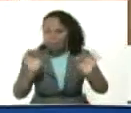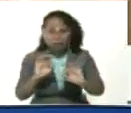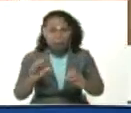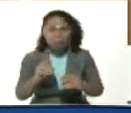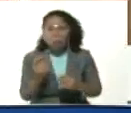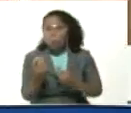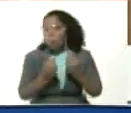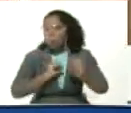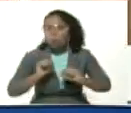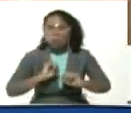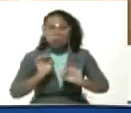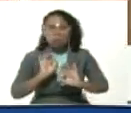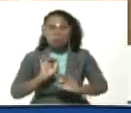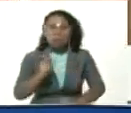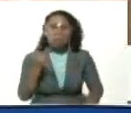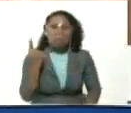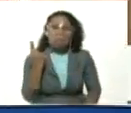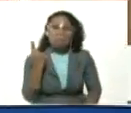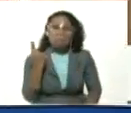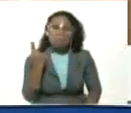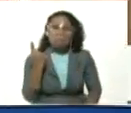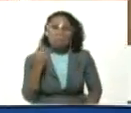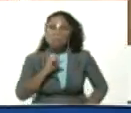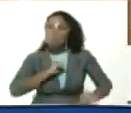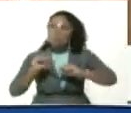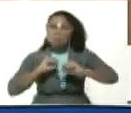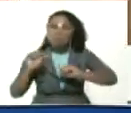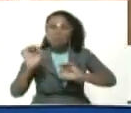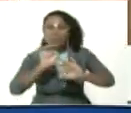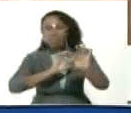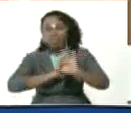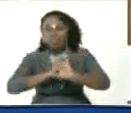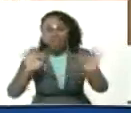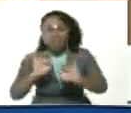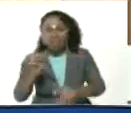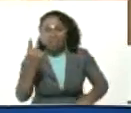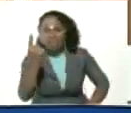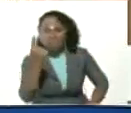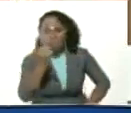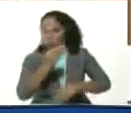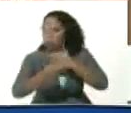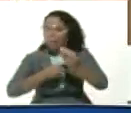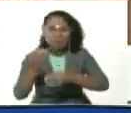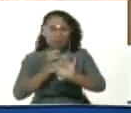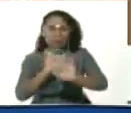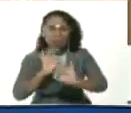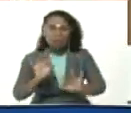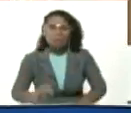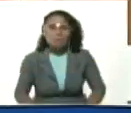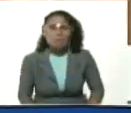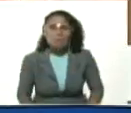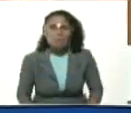mueve un dedo, no mueve un dedo, nada, no hace nada,